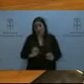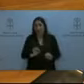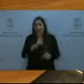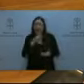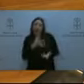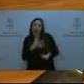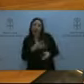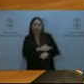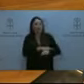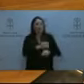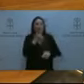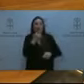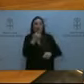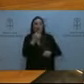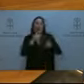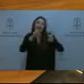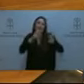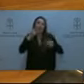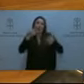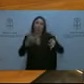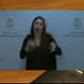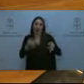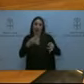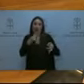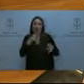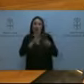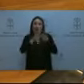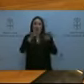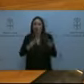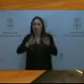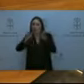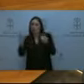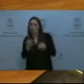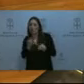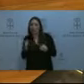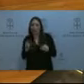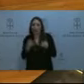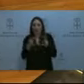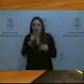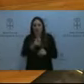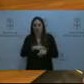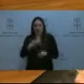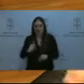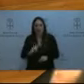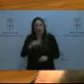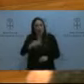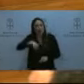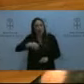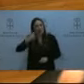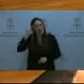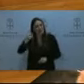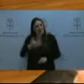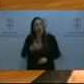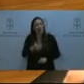acoge a razones de seguridad para plantear la apertura simultánea de ambos tubos. También merecemos saber cuándo y en